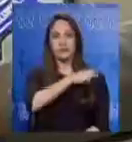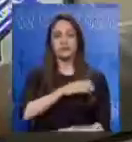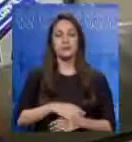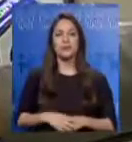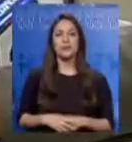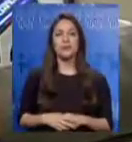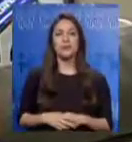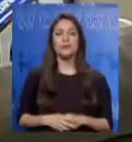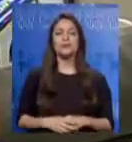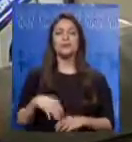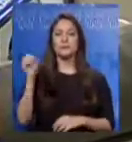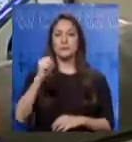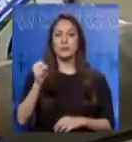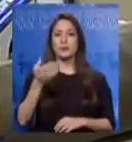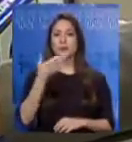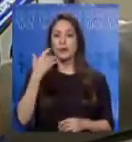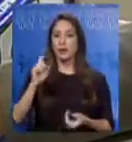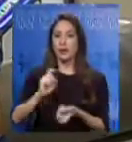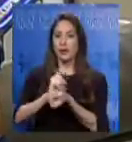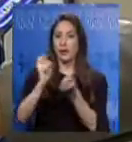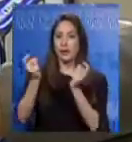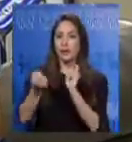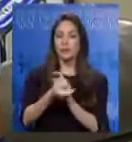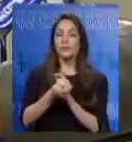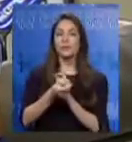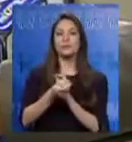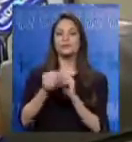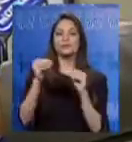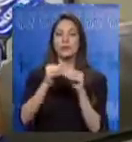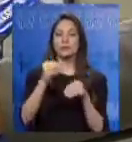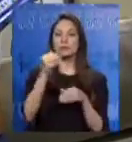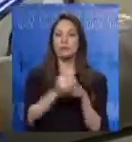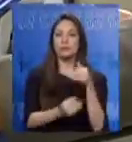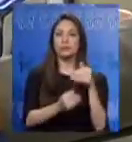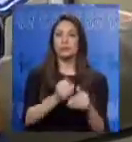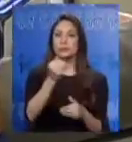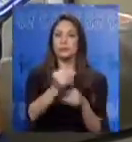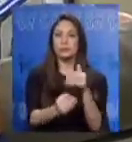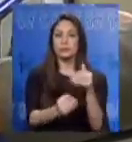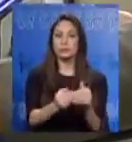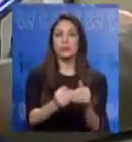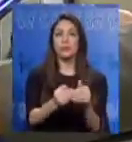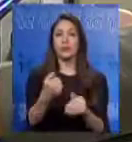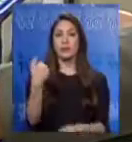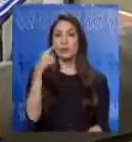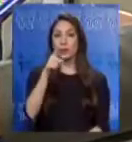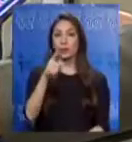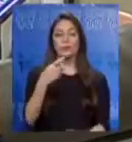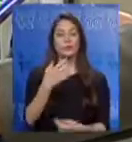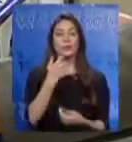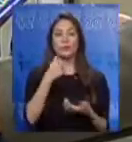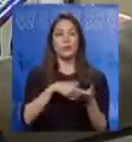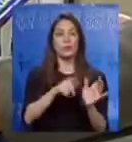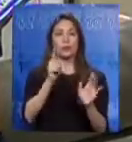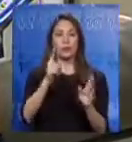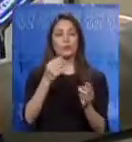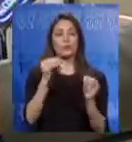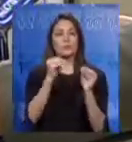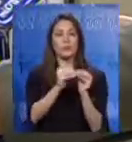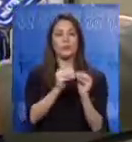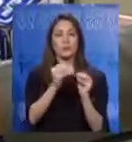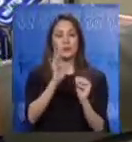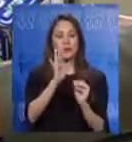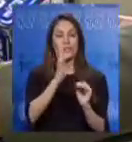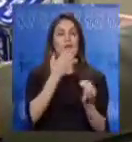mejor si es que los cambios son un poco más pausados, un poco más paulatinos. Si es que tú vibras, procuras vibrar en la frecuencia